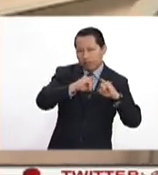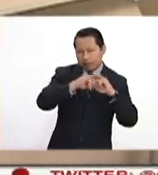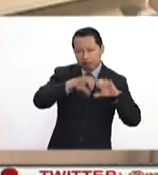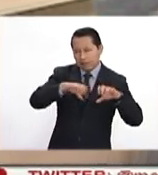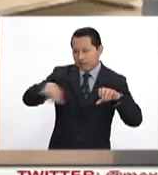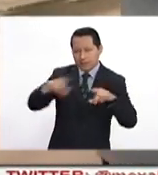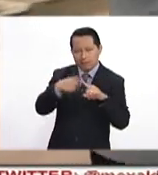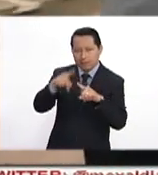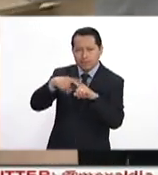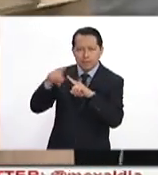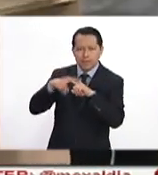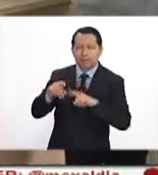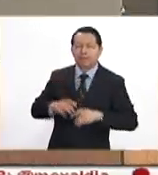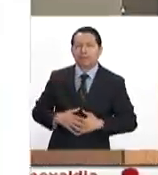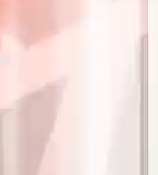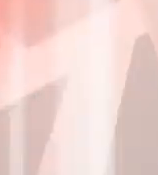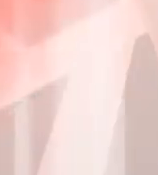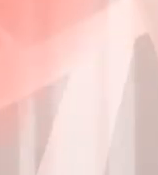instancias gubernamentales.